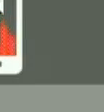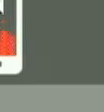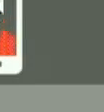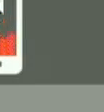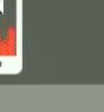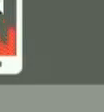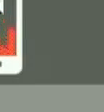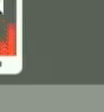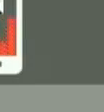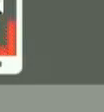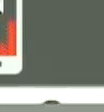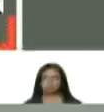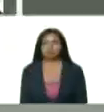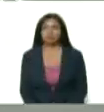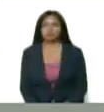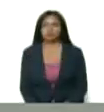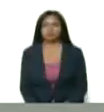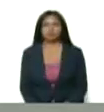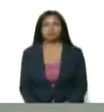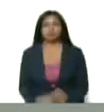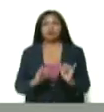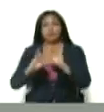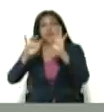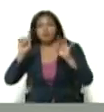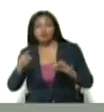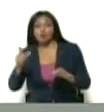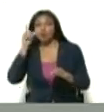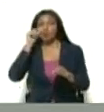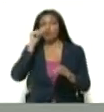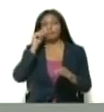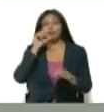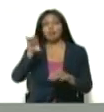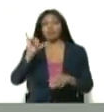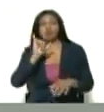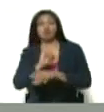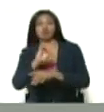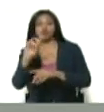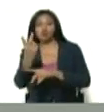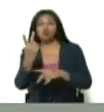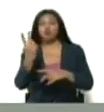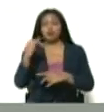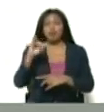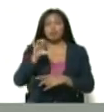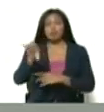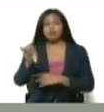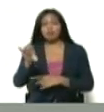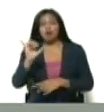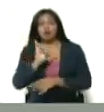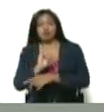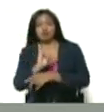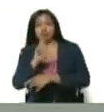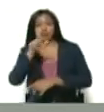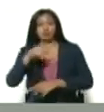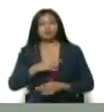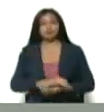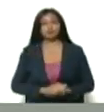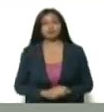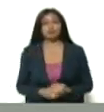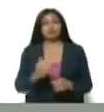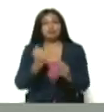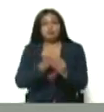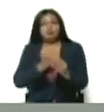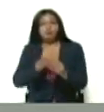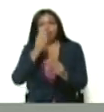comunitarios como este. También un hombre en el estado Sucre, segundo caso del estado Sucre,